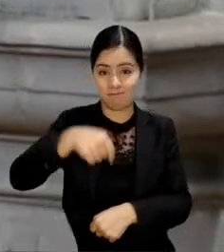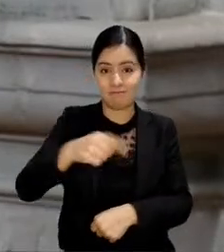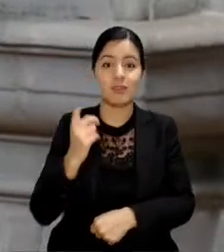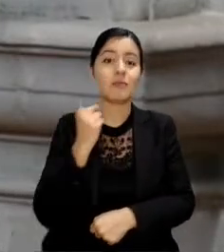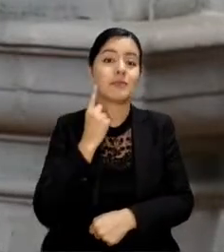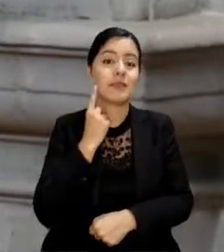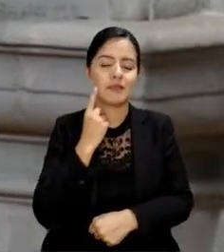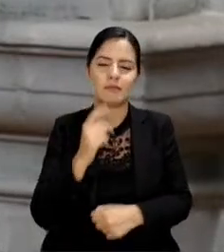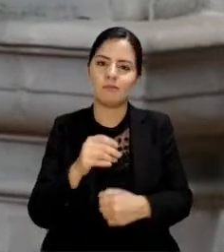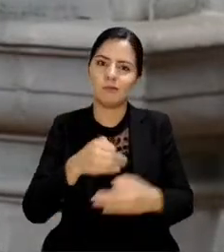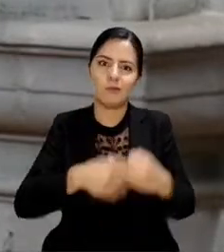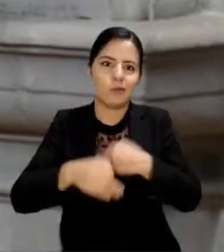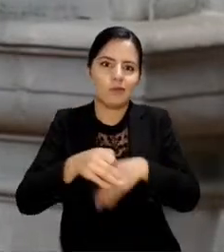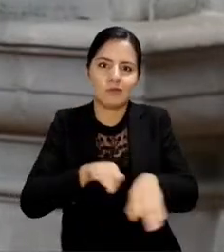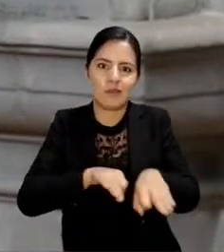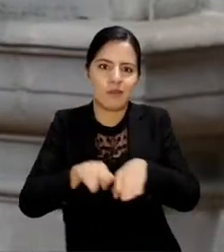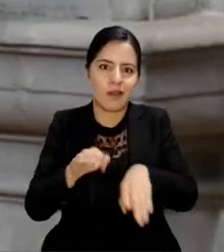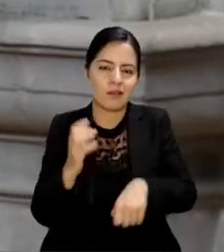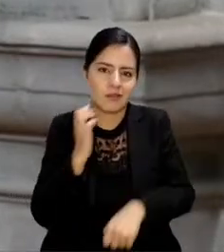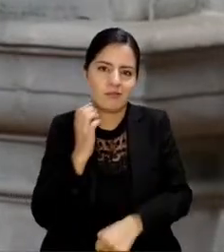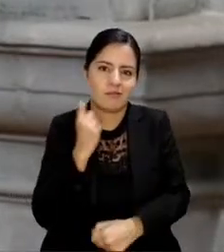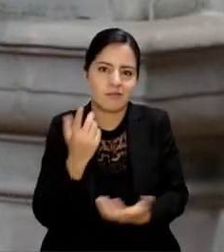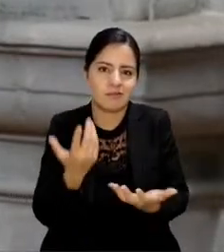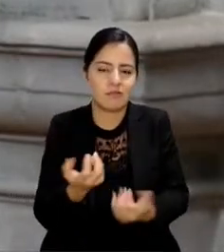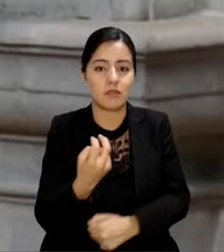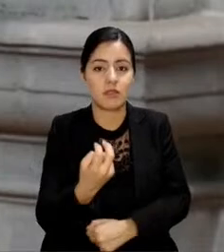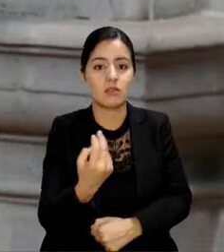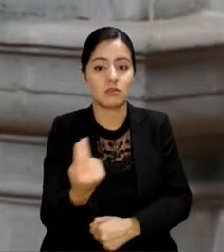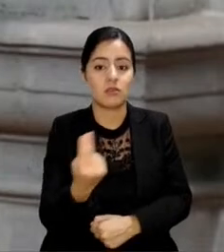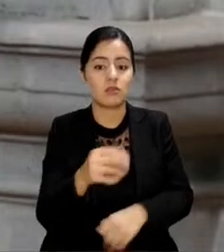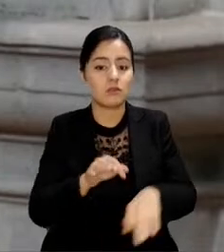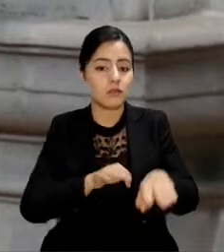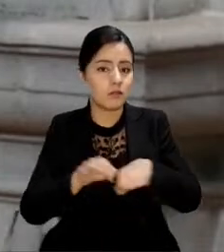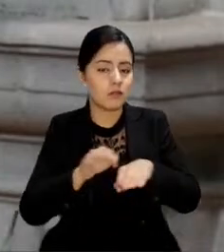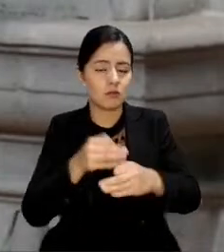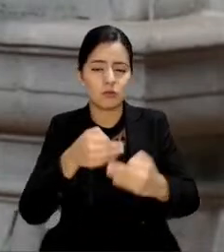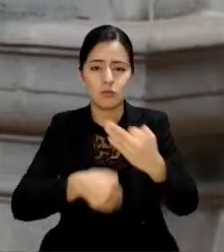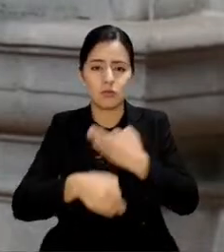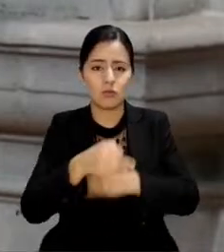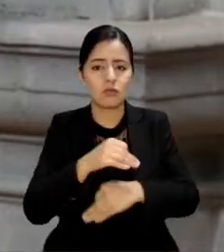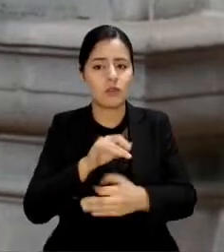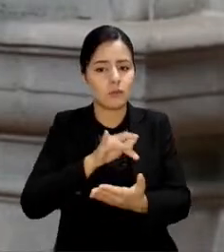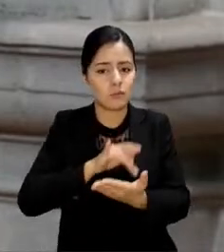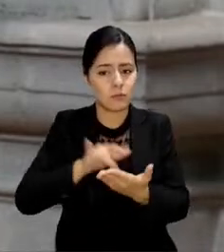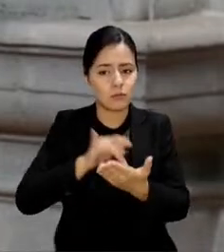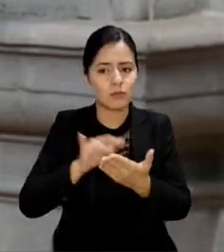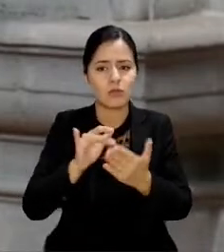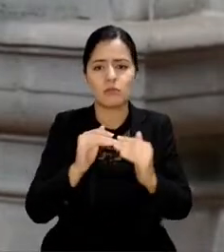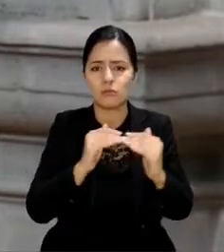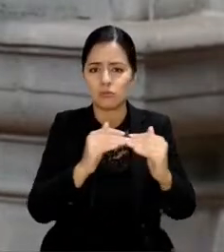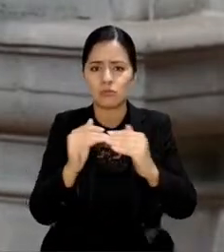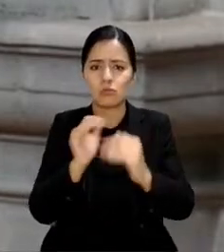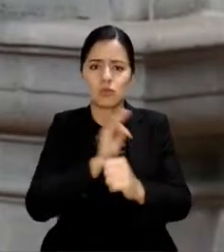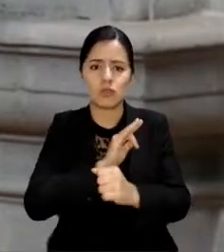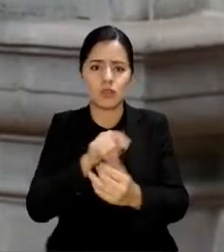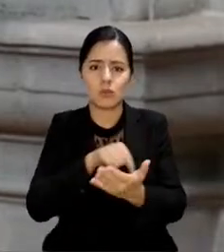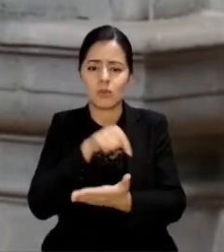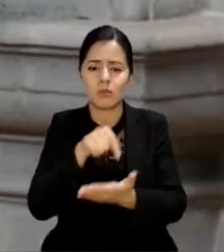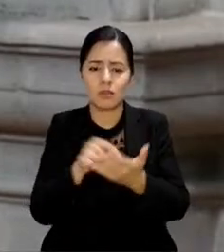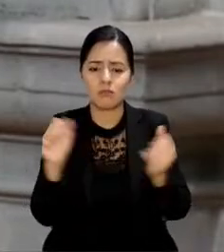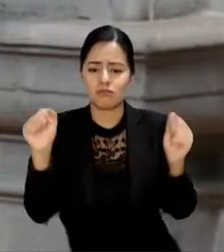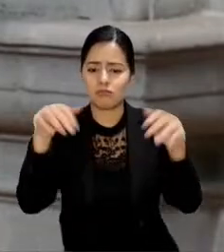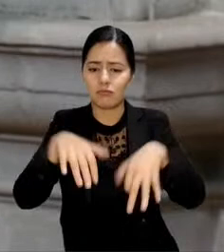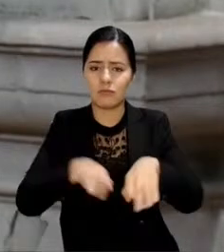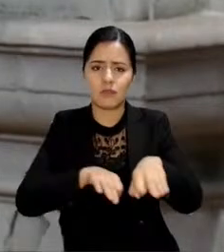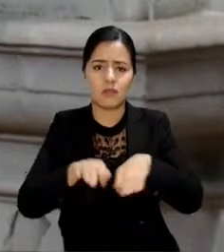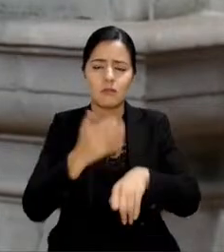y todos. Debemos generar mejores condiciones para todas las personas servidoras públicas parlamentarias para que trabajemos en espacios dignos